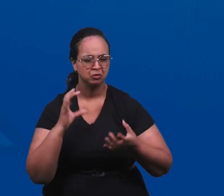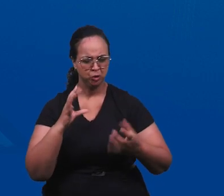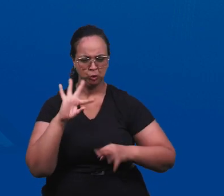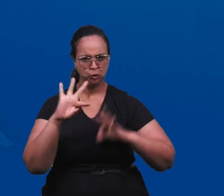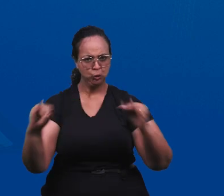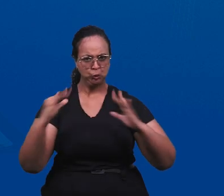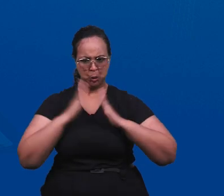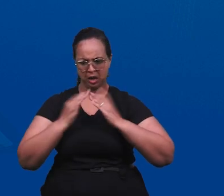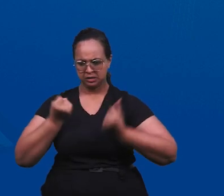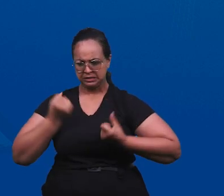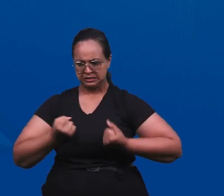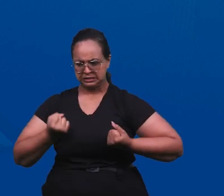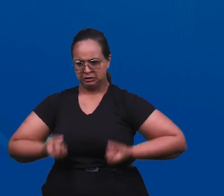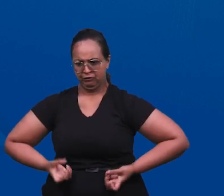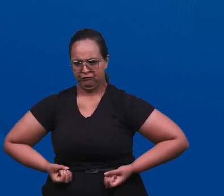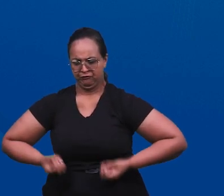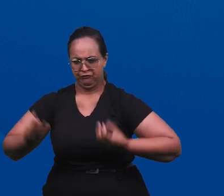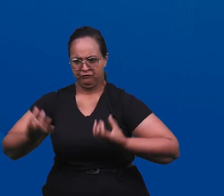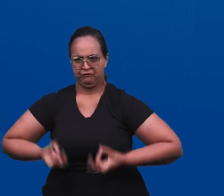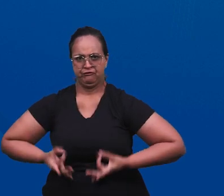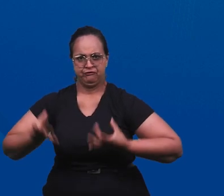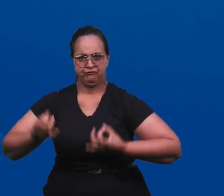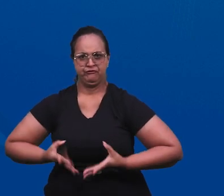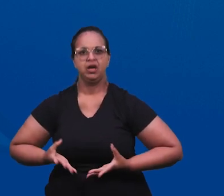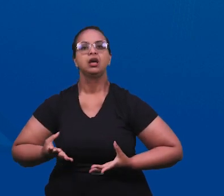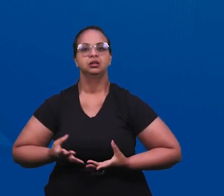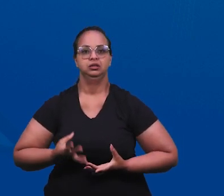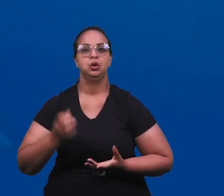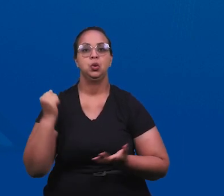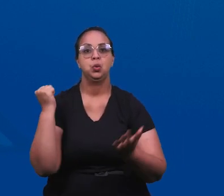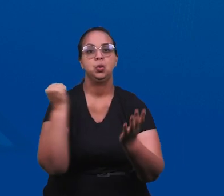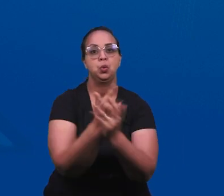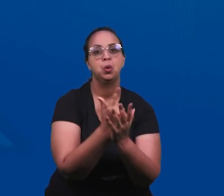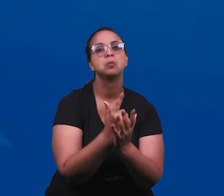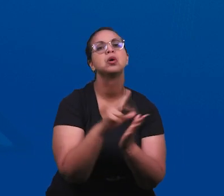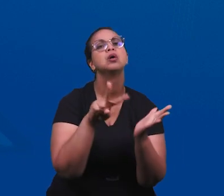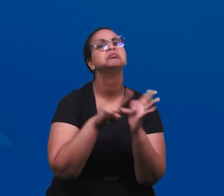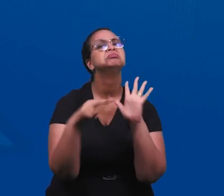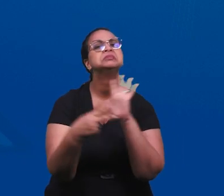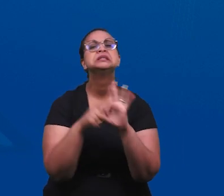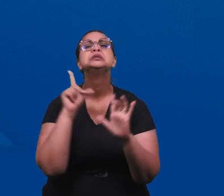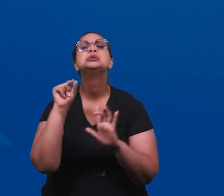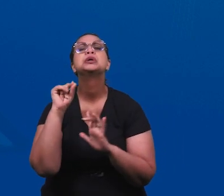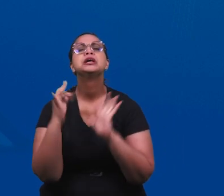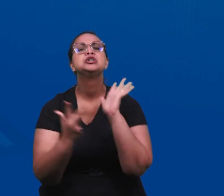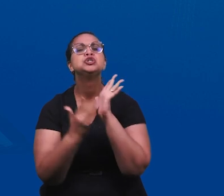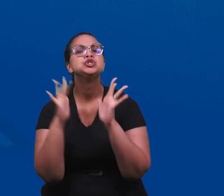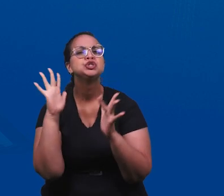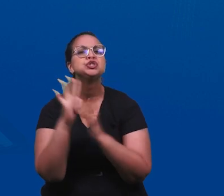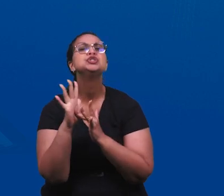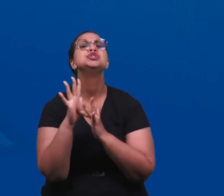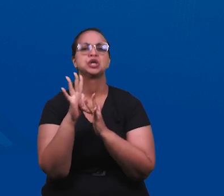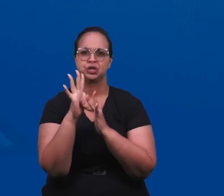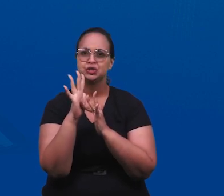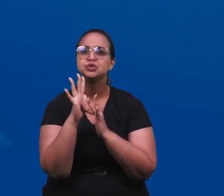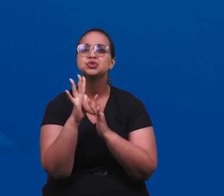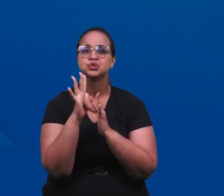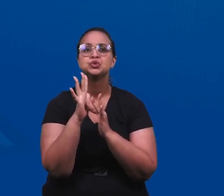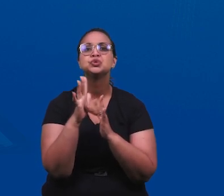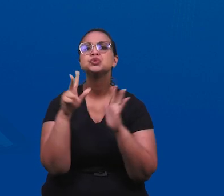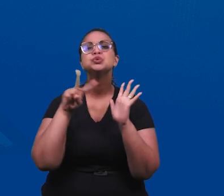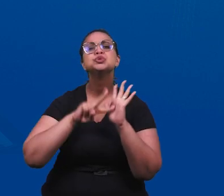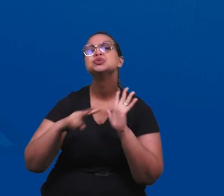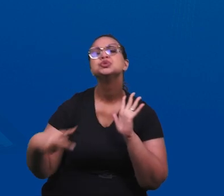vendió todo lo que tenía y la compró. Fue y vendió todo lo que tenía para comprar